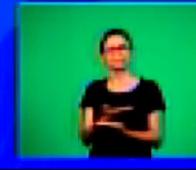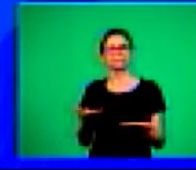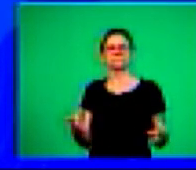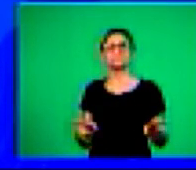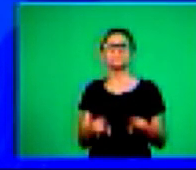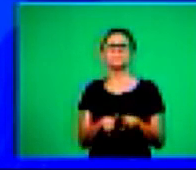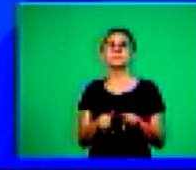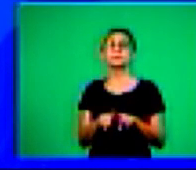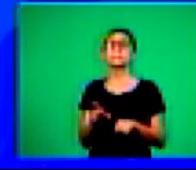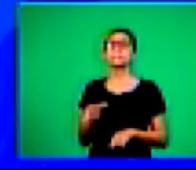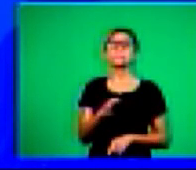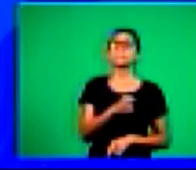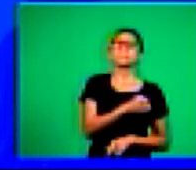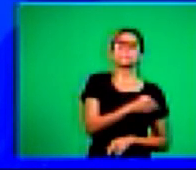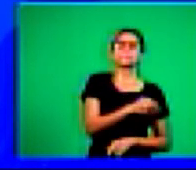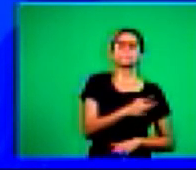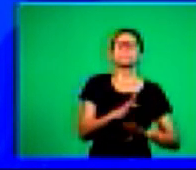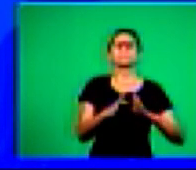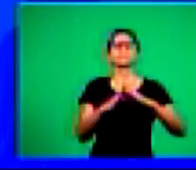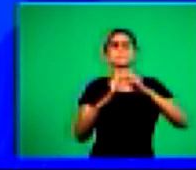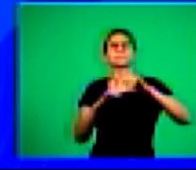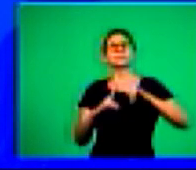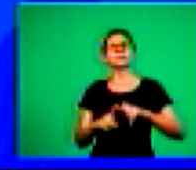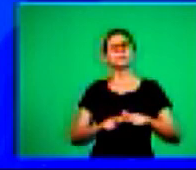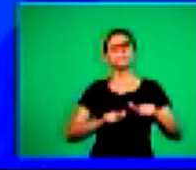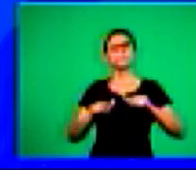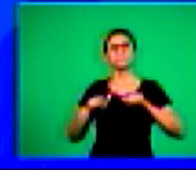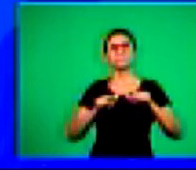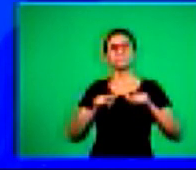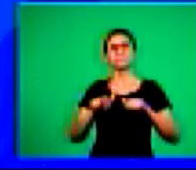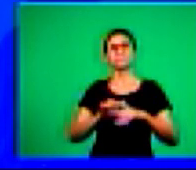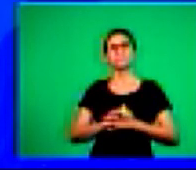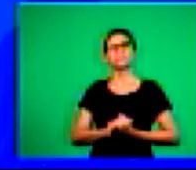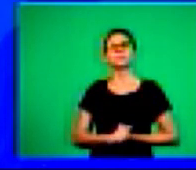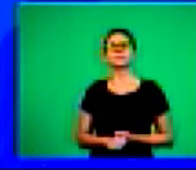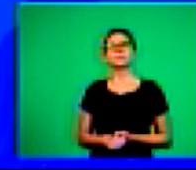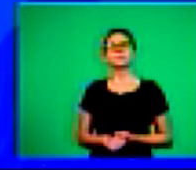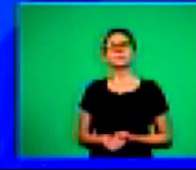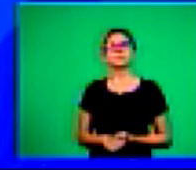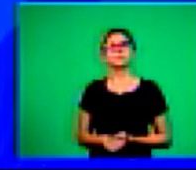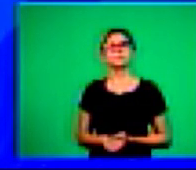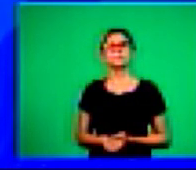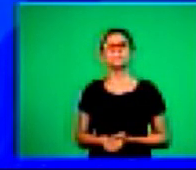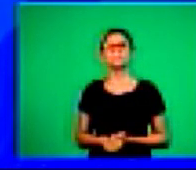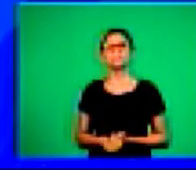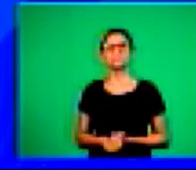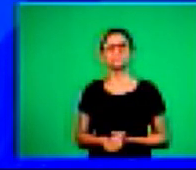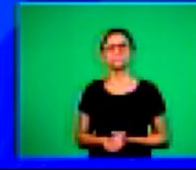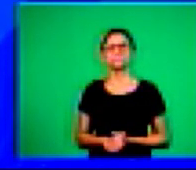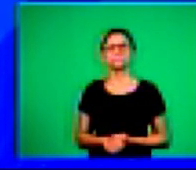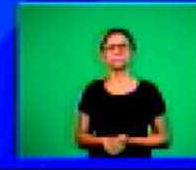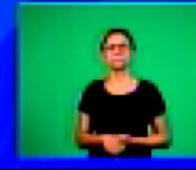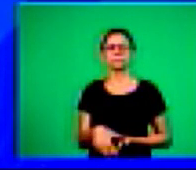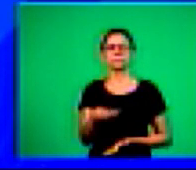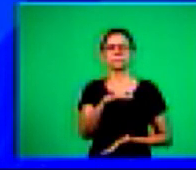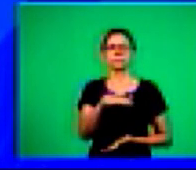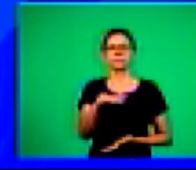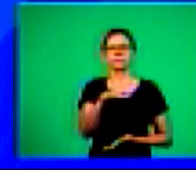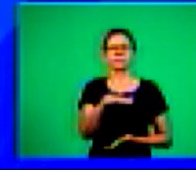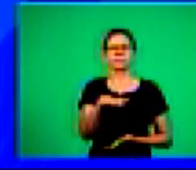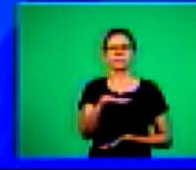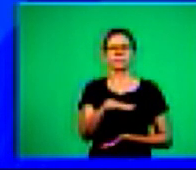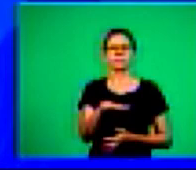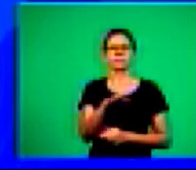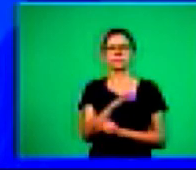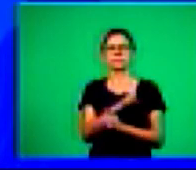también las iglesias de del trabajo que está haciendo hecho en la escuela bíblica